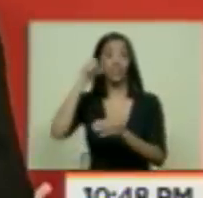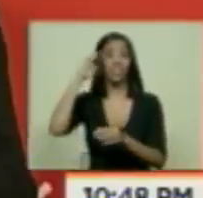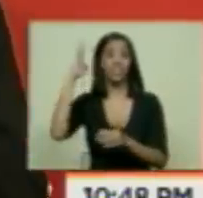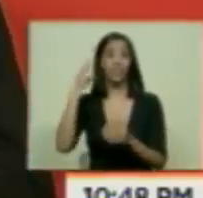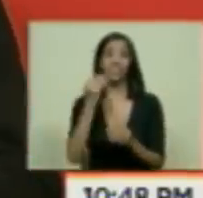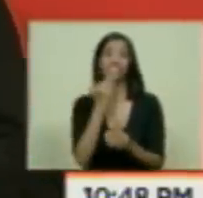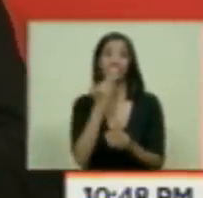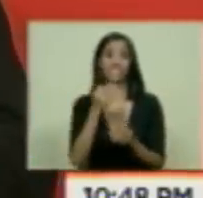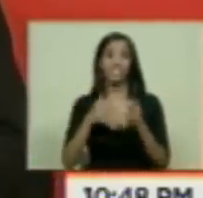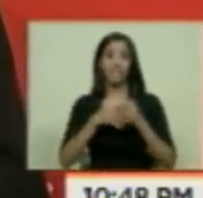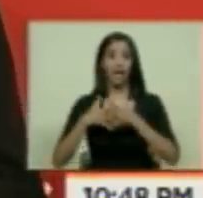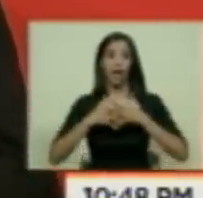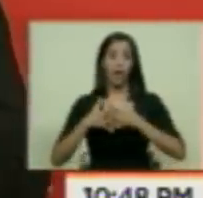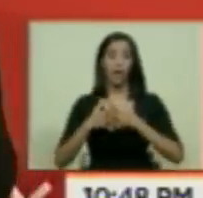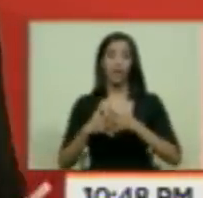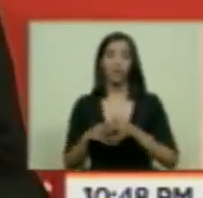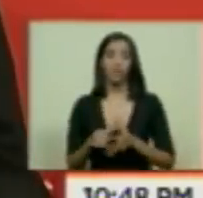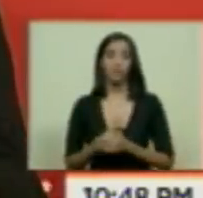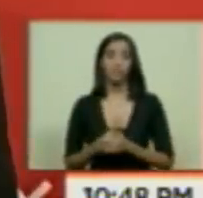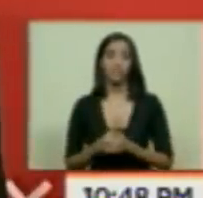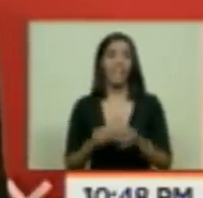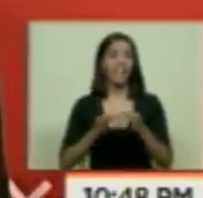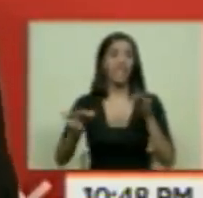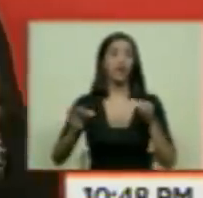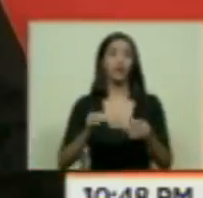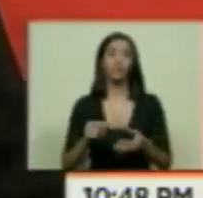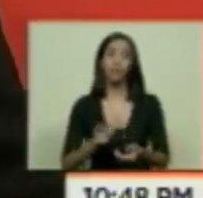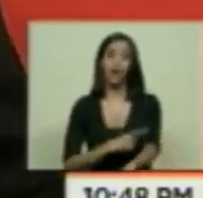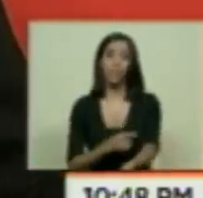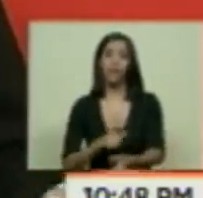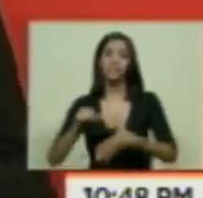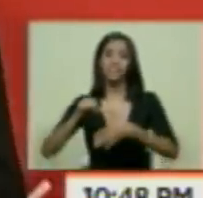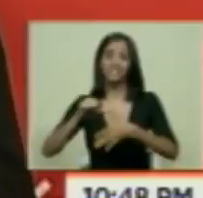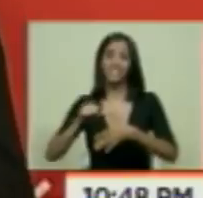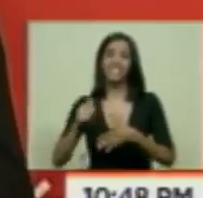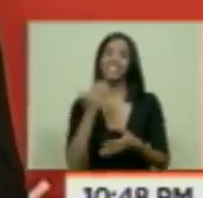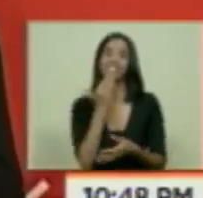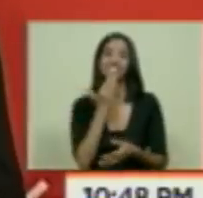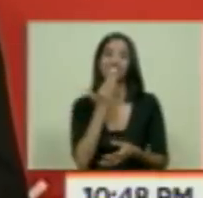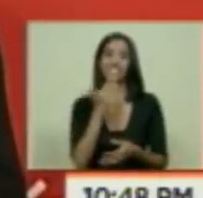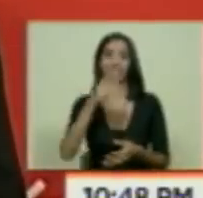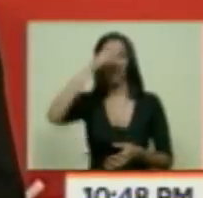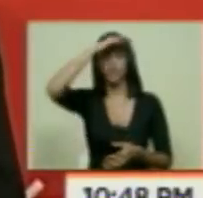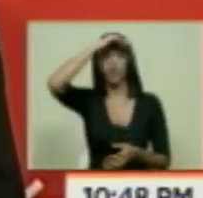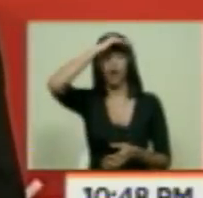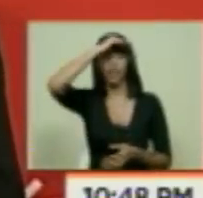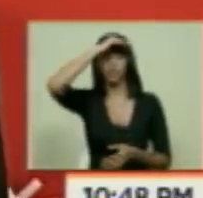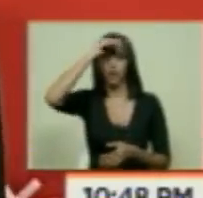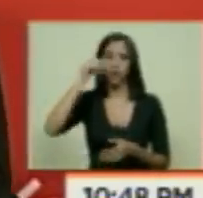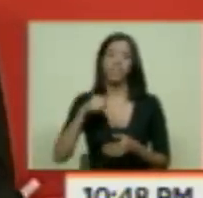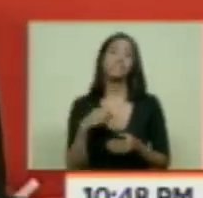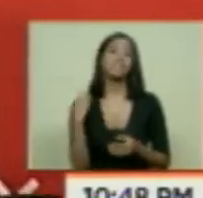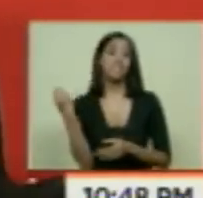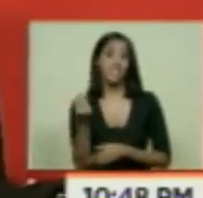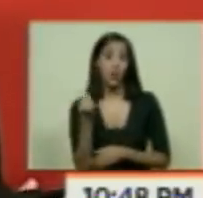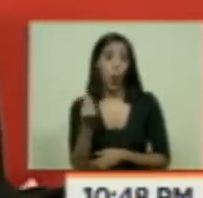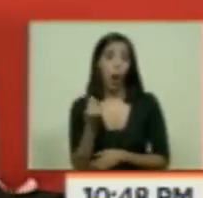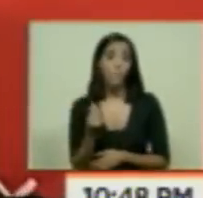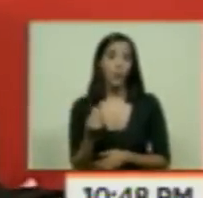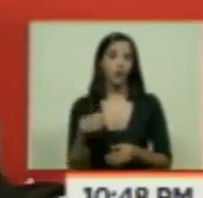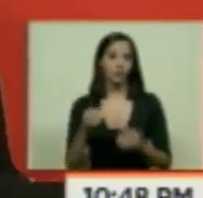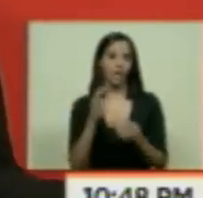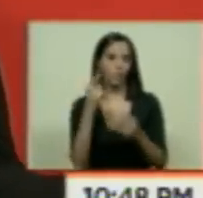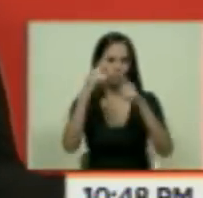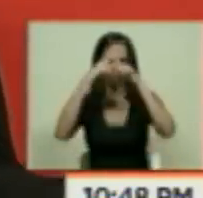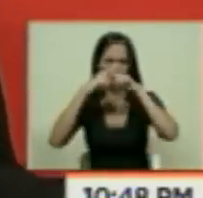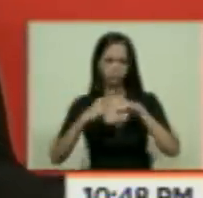está igual, ¿no? Tan lejos de sus hermanos latinoamericanos y tan cerca de Donald Trump. Y de cómo en menos de cuánto, estamos sacando